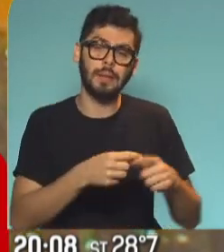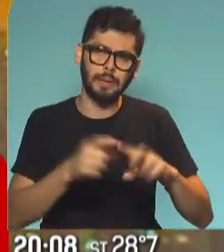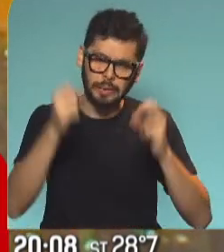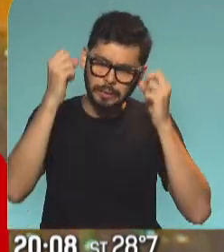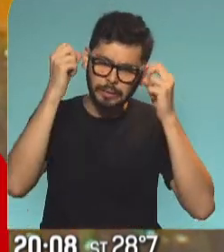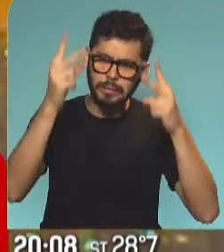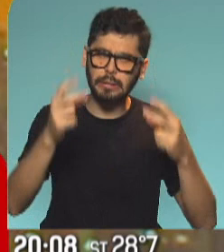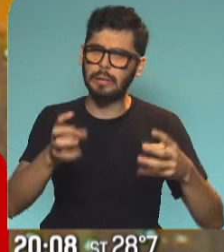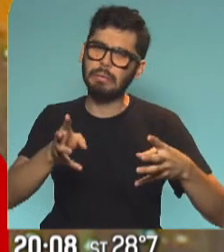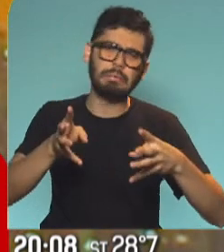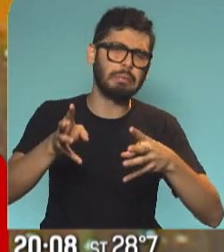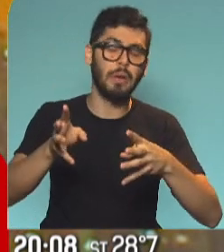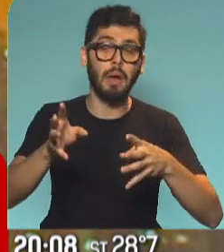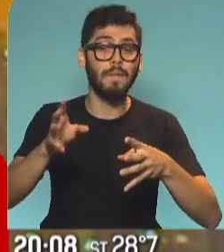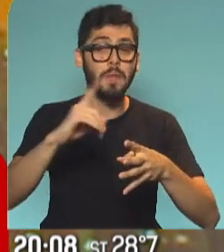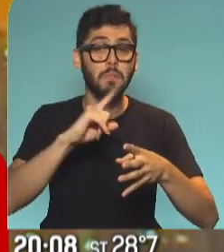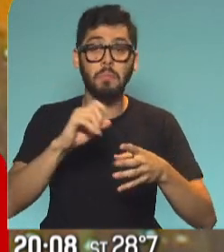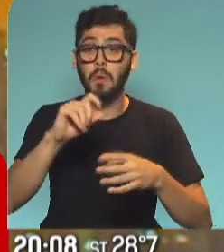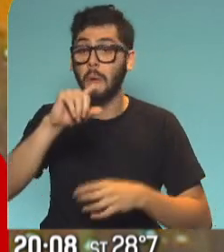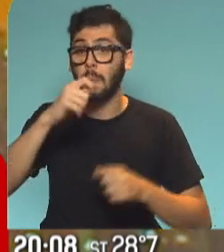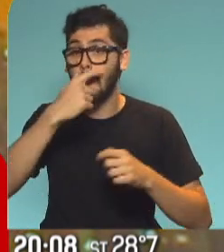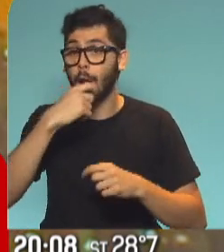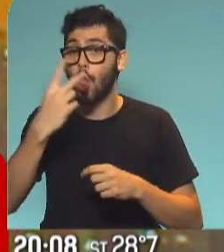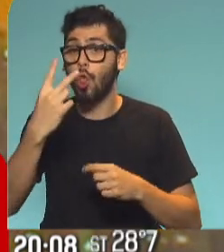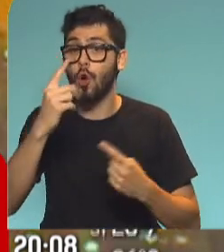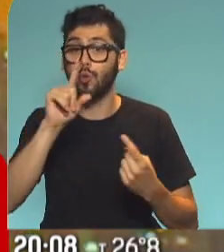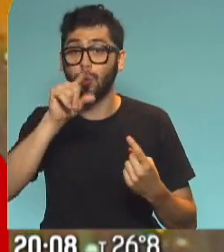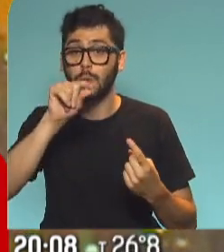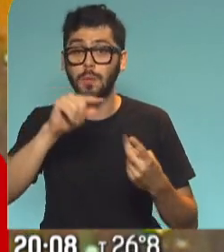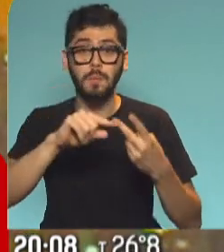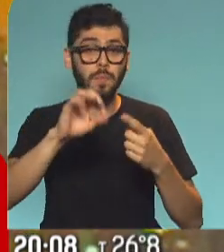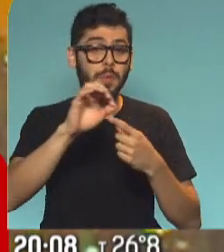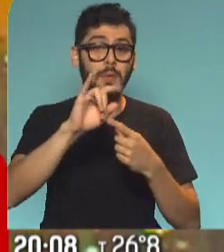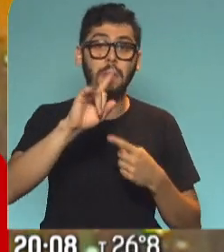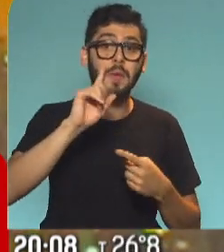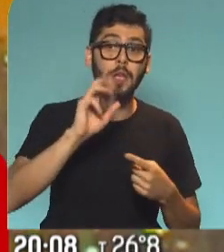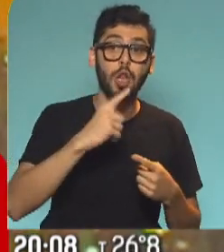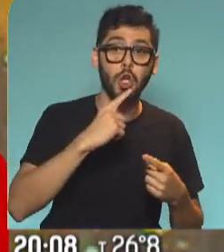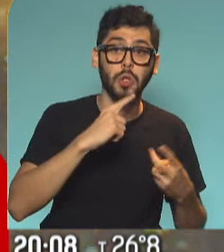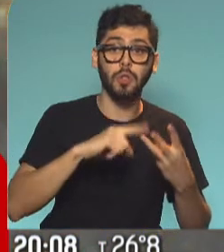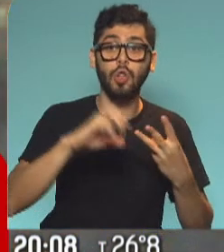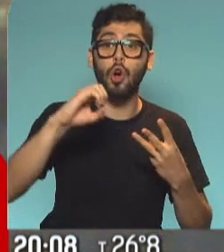virulenta que hasta ahora, decíamos, 2 tuits de Macri, la respuesta de Fernán Quirós y la denuncia de Graciela Ocaña.